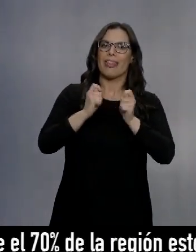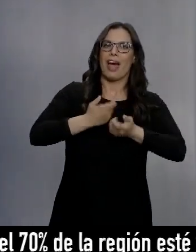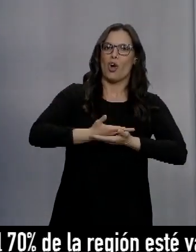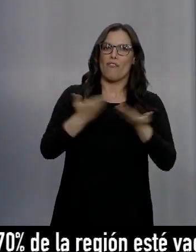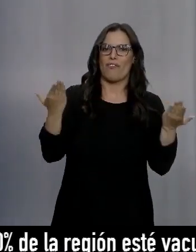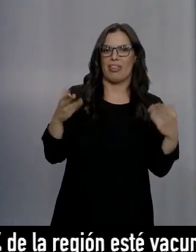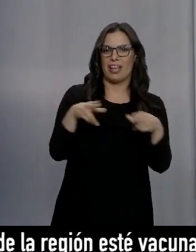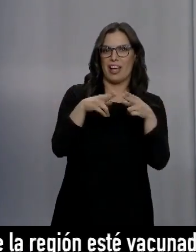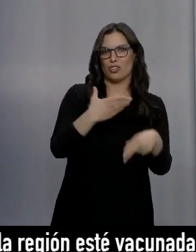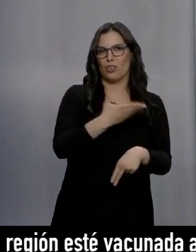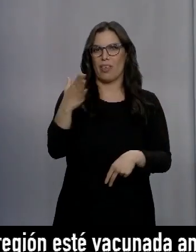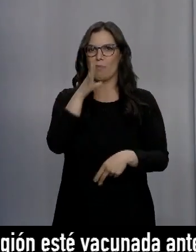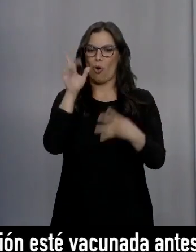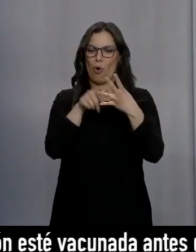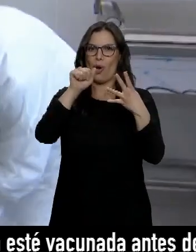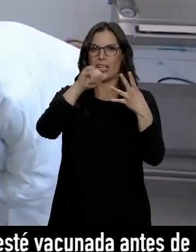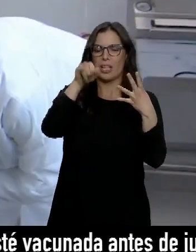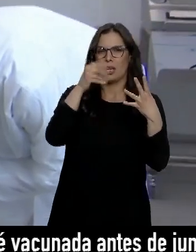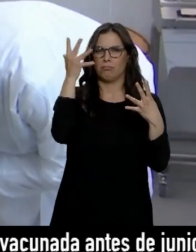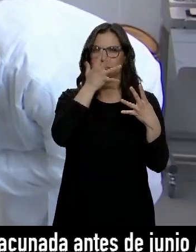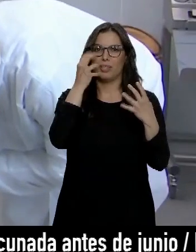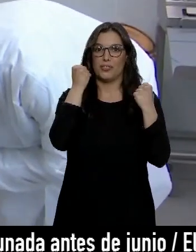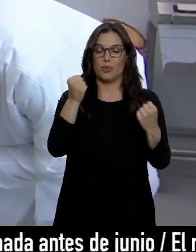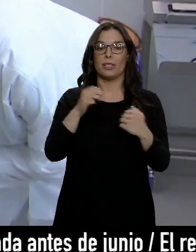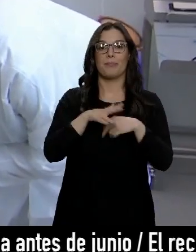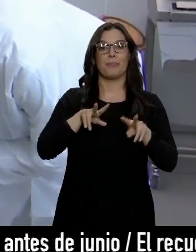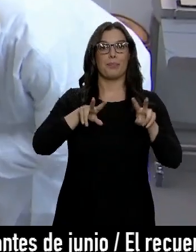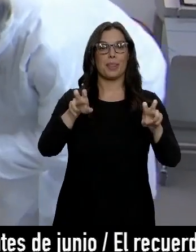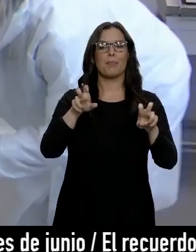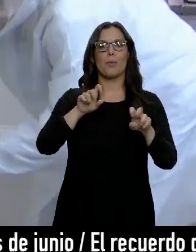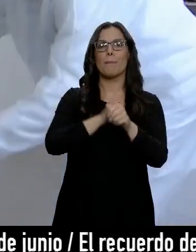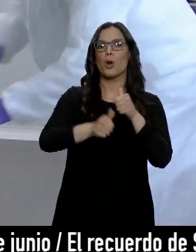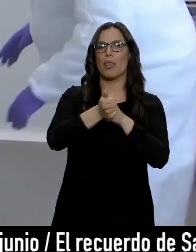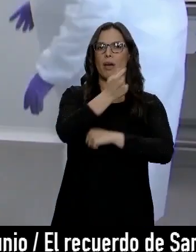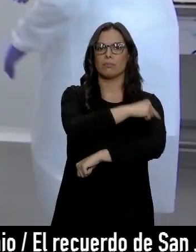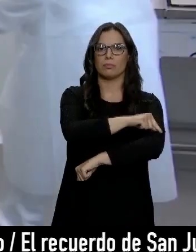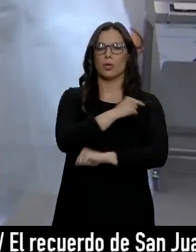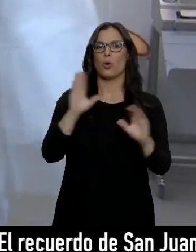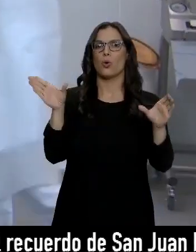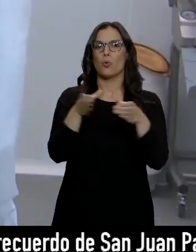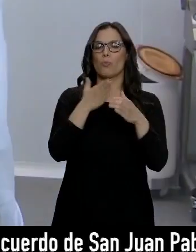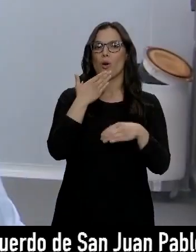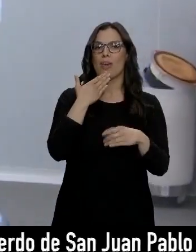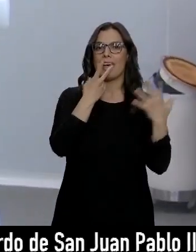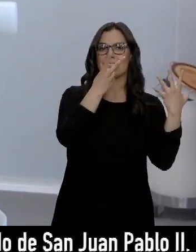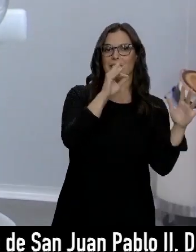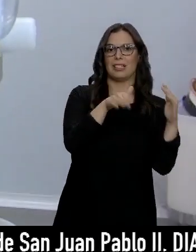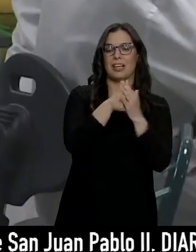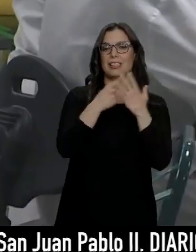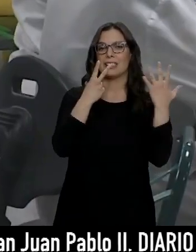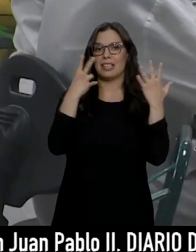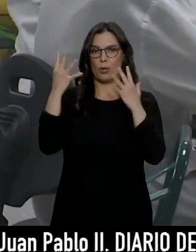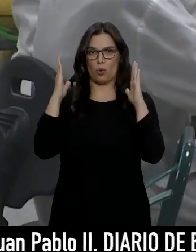las idas y venidas con AstraZeneca. En principio se administrará prioritariamente al grupo de personas de entre 70